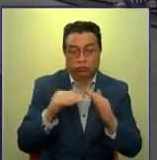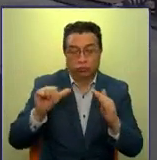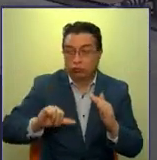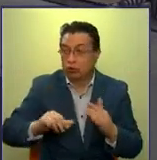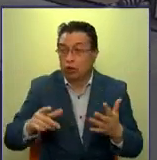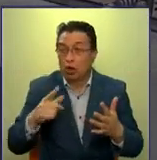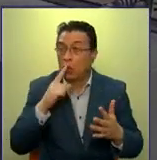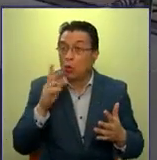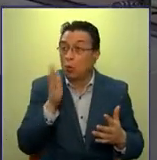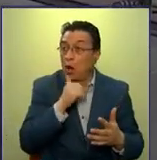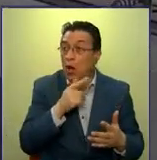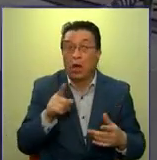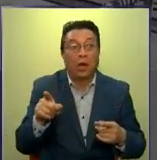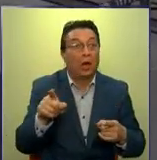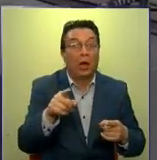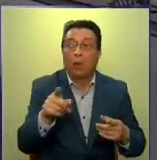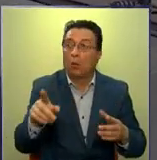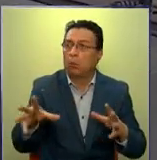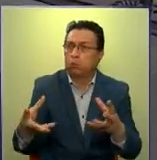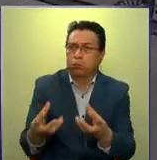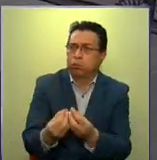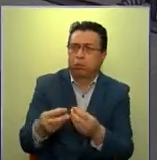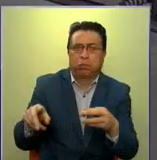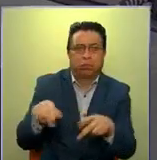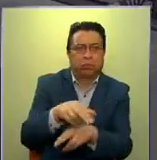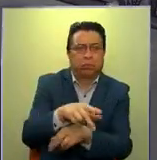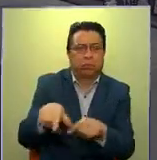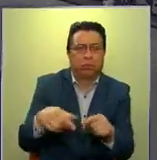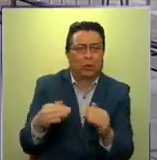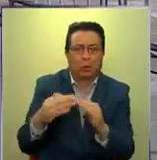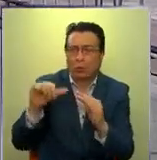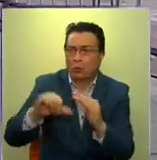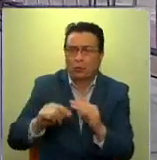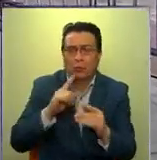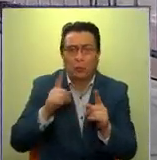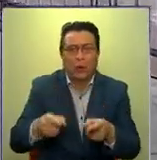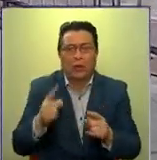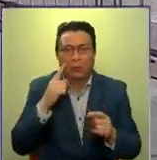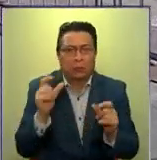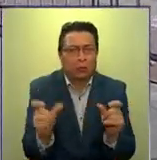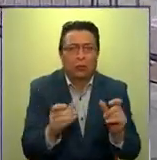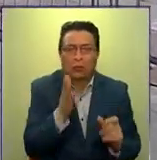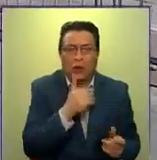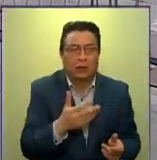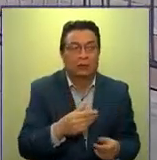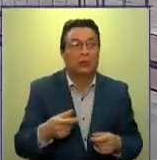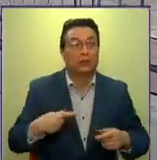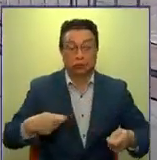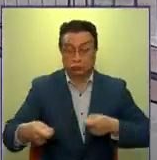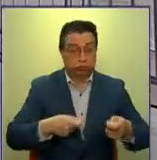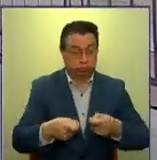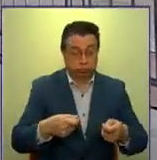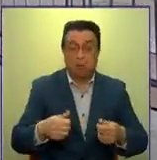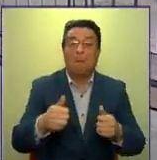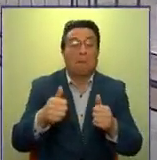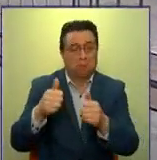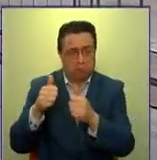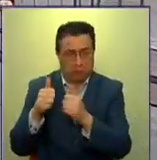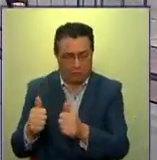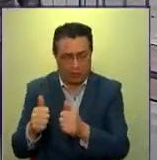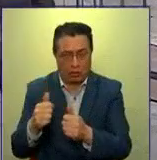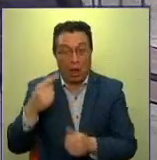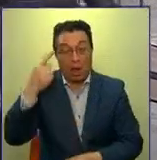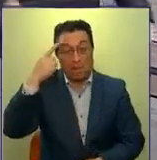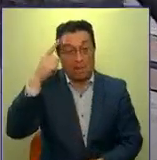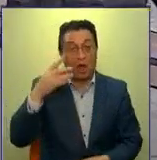mucha gente dando vueltas y cero control. Comercialmente hablando, perfecto. Ahora, la